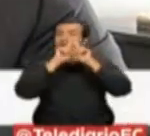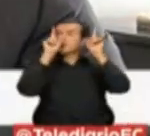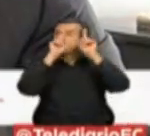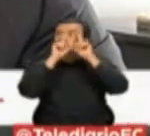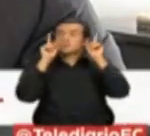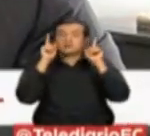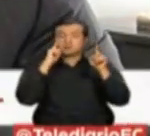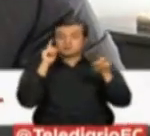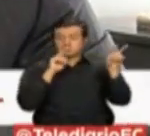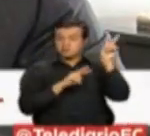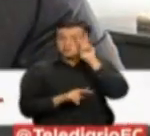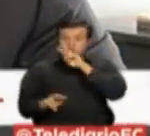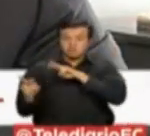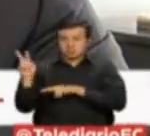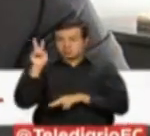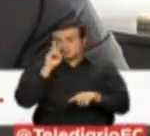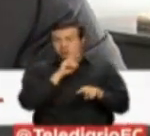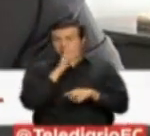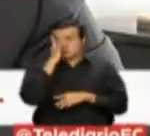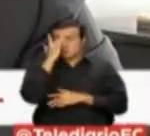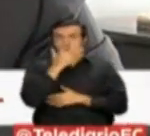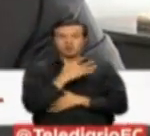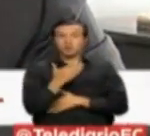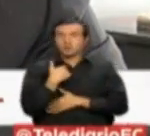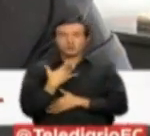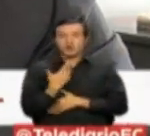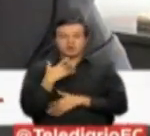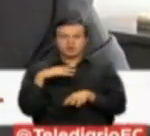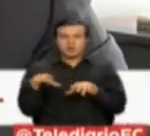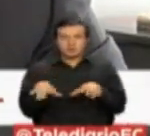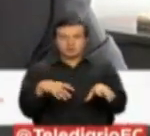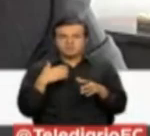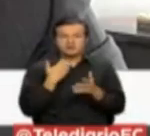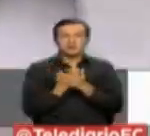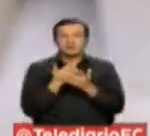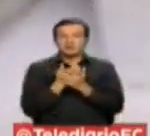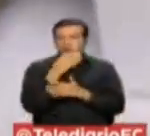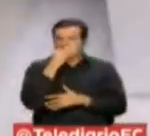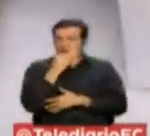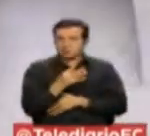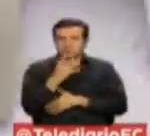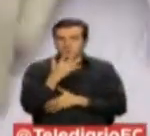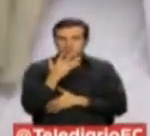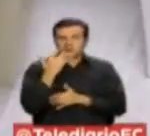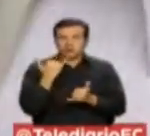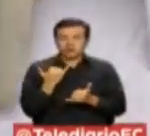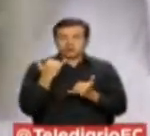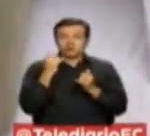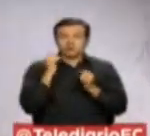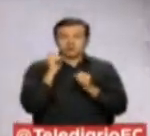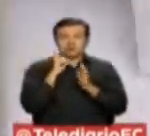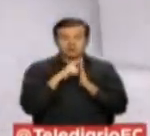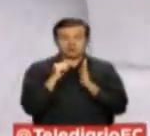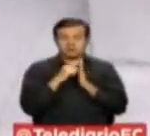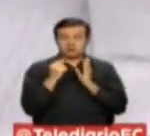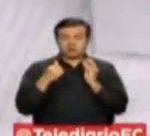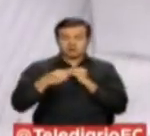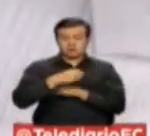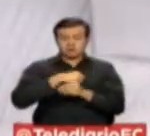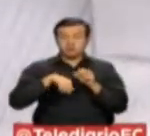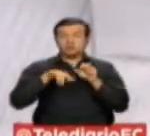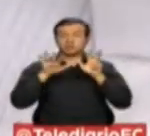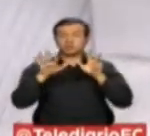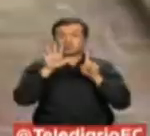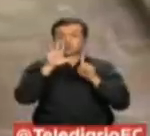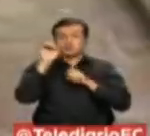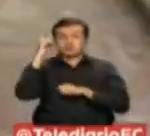sido depuradas de los registros debido a que no existe una actividad económica real. Al momento el SRI ha logrado la recuperación de 860